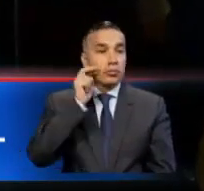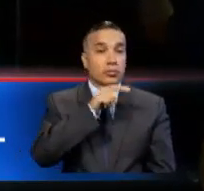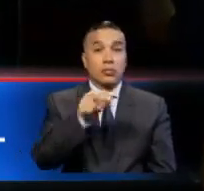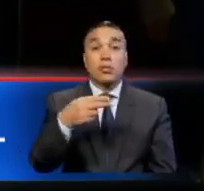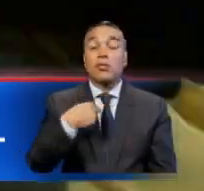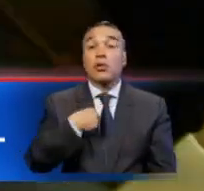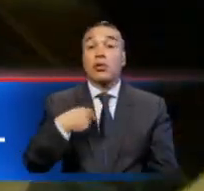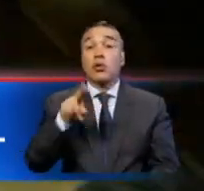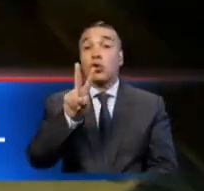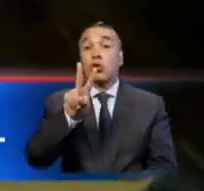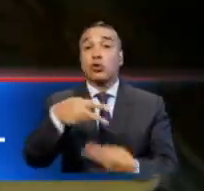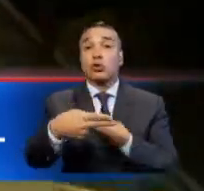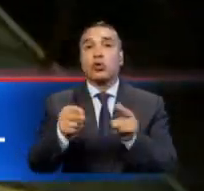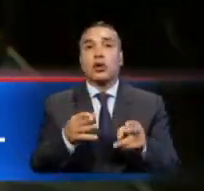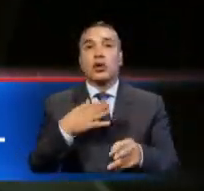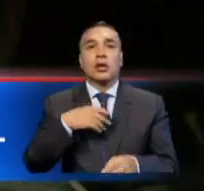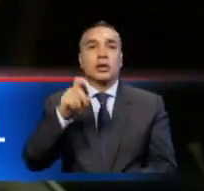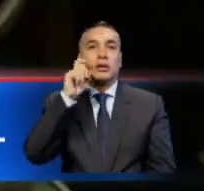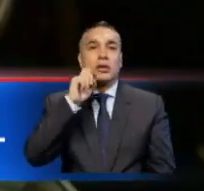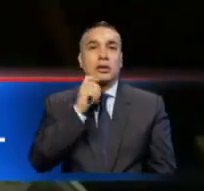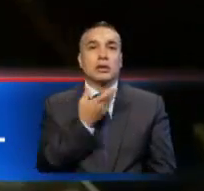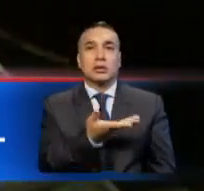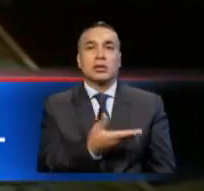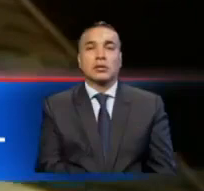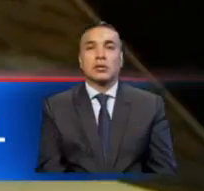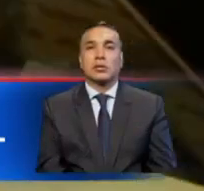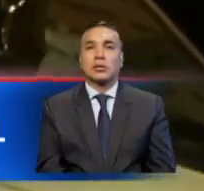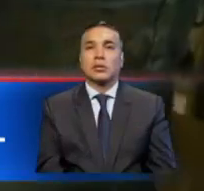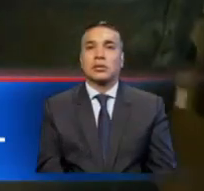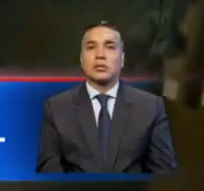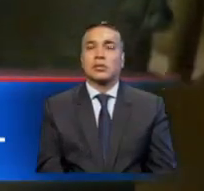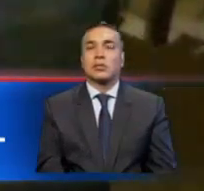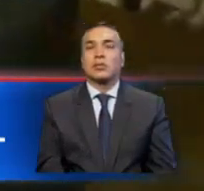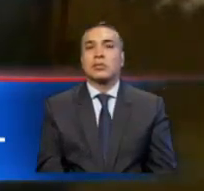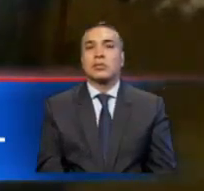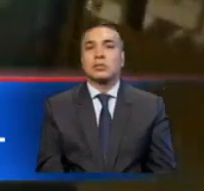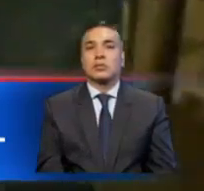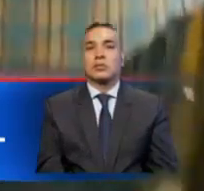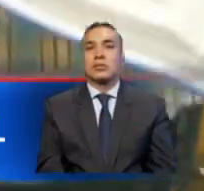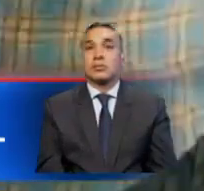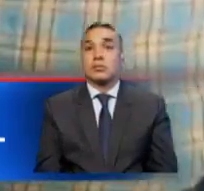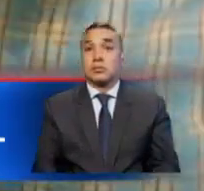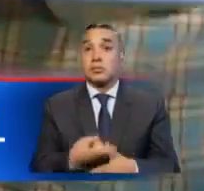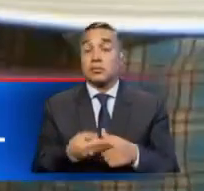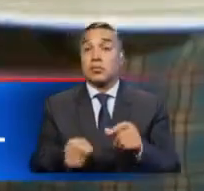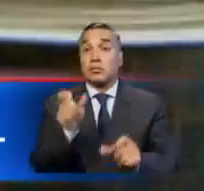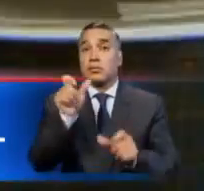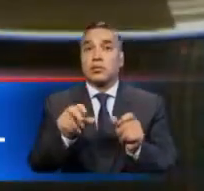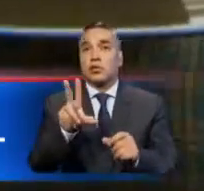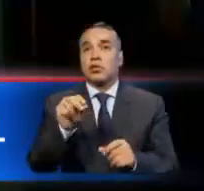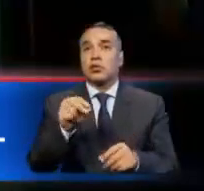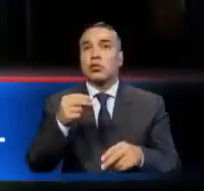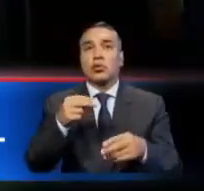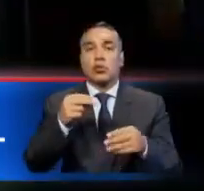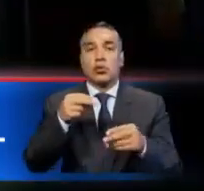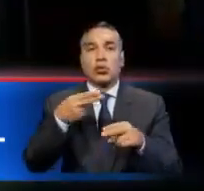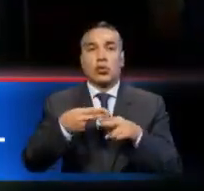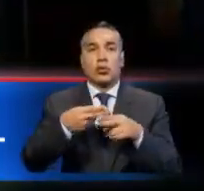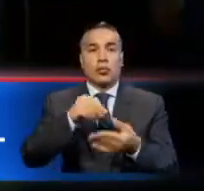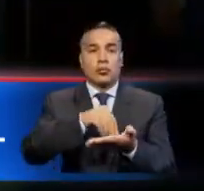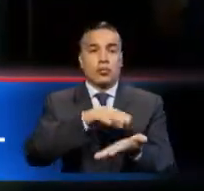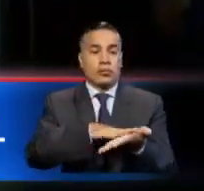estaban llevando a cabo actividades sexuales entre heterosexuales y entre homosexuales, y además estas personas no estaban identificadas. Eso es